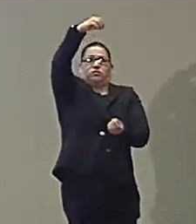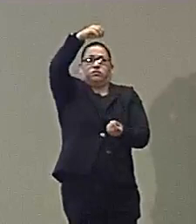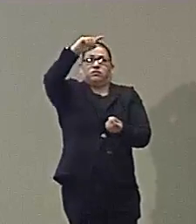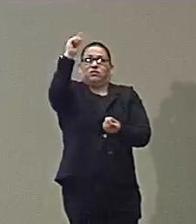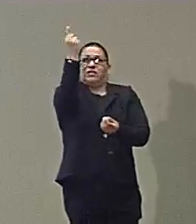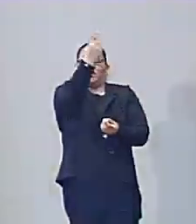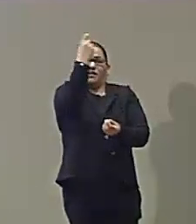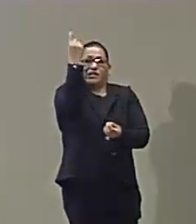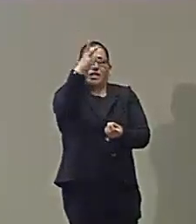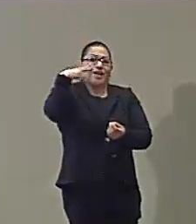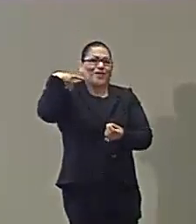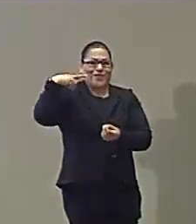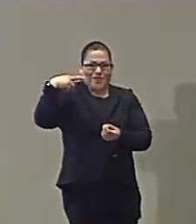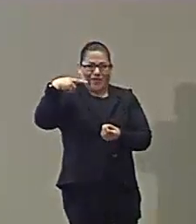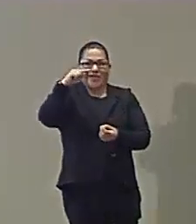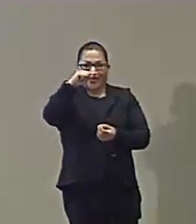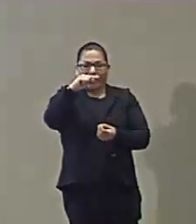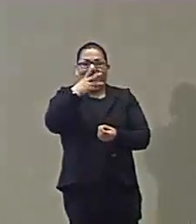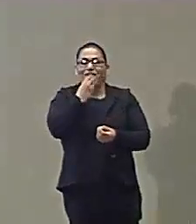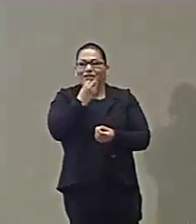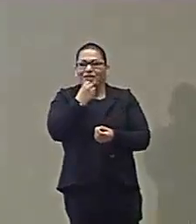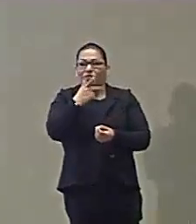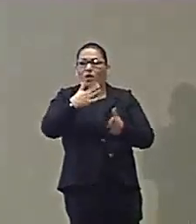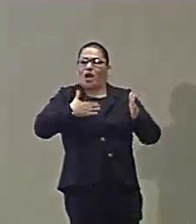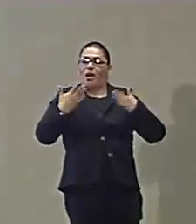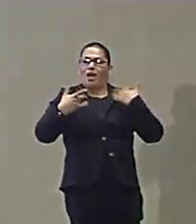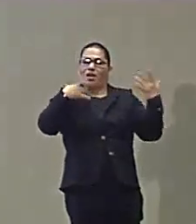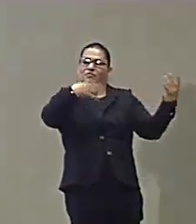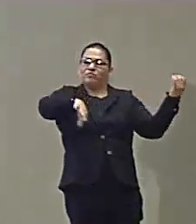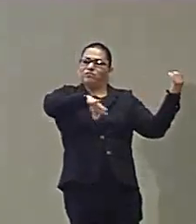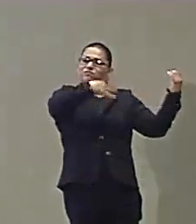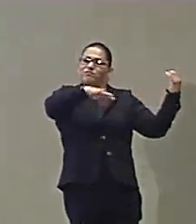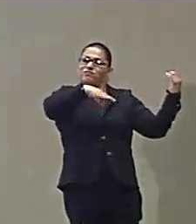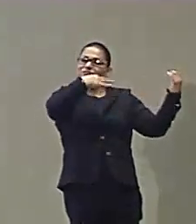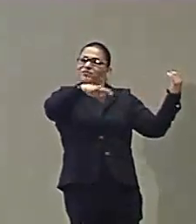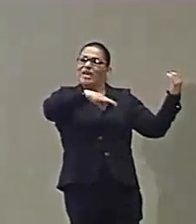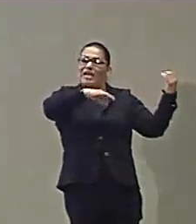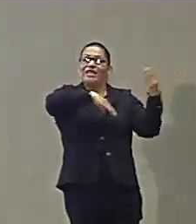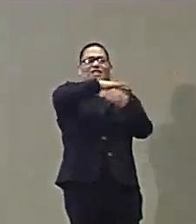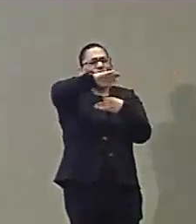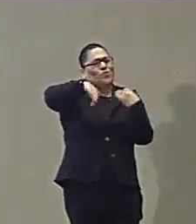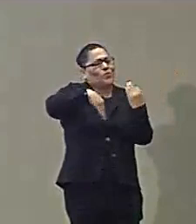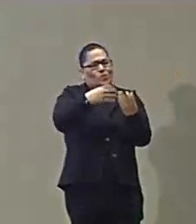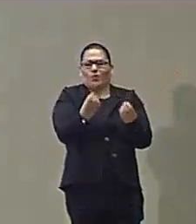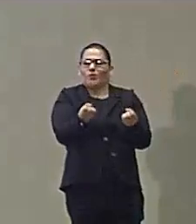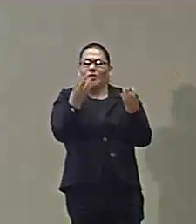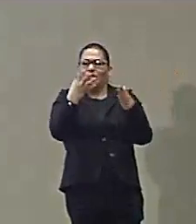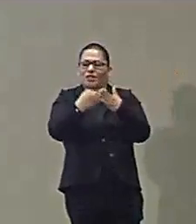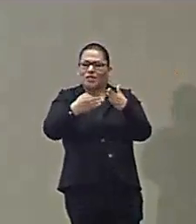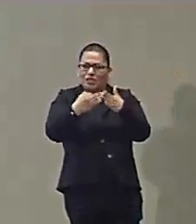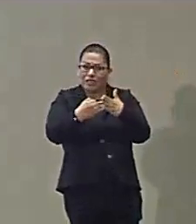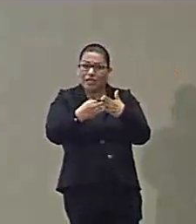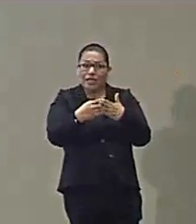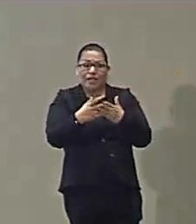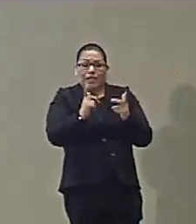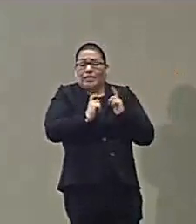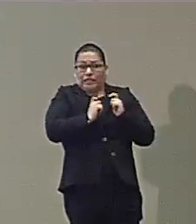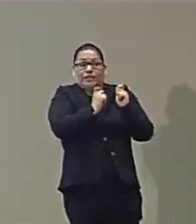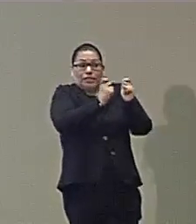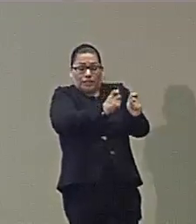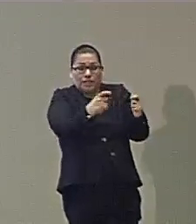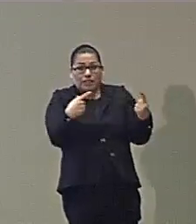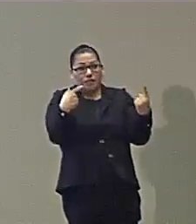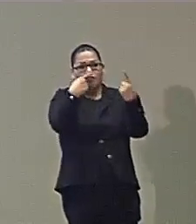tradicional o la música y la alegría del mariachi entre otras tantas a esto se